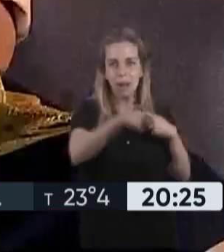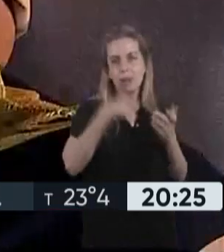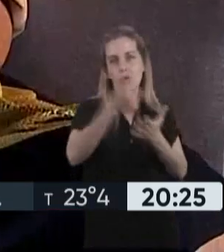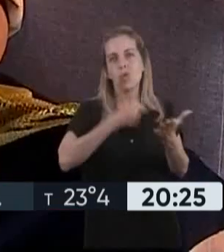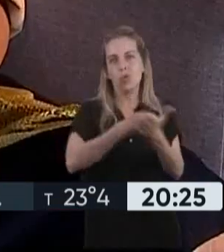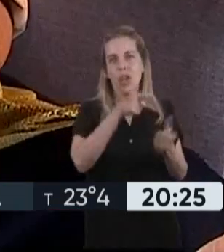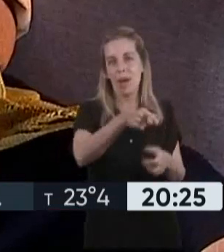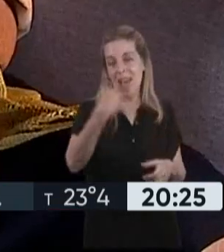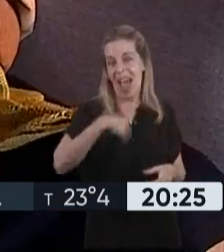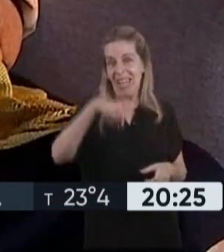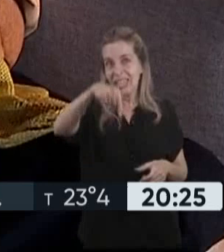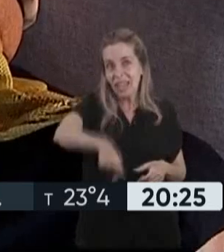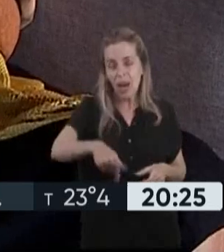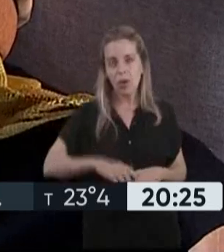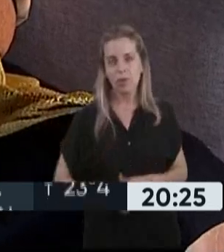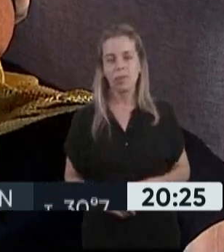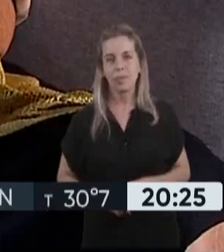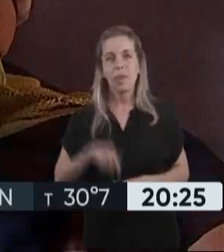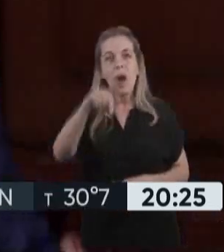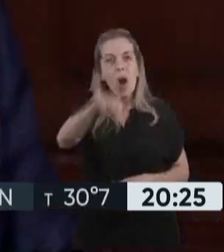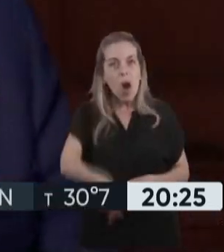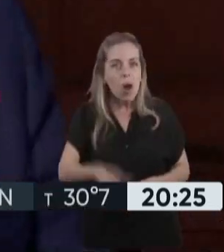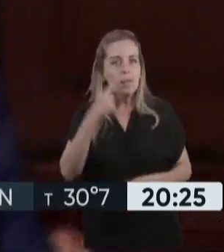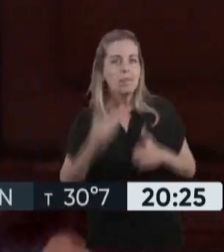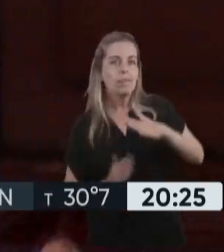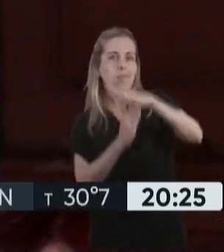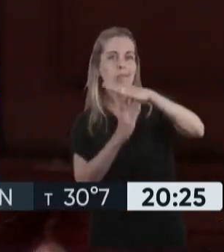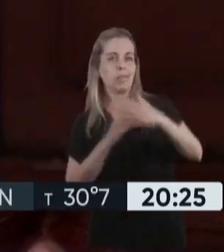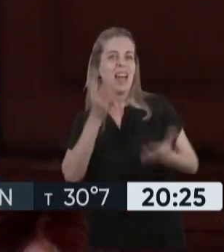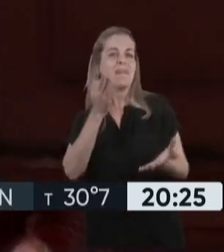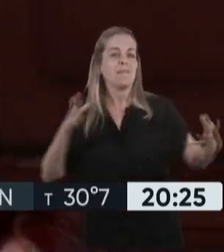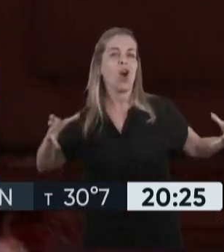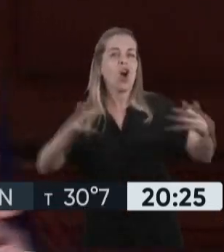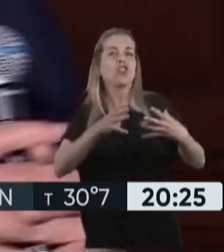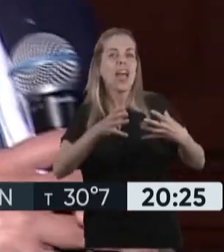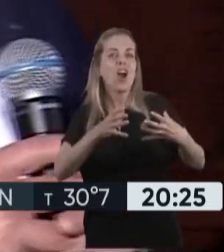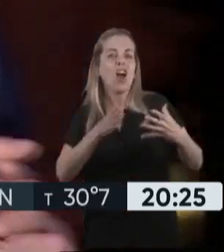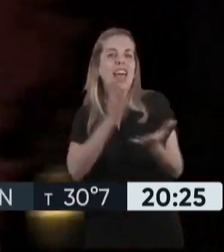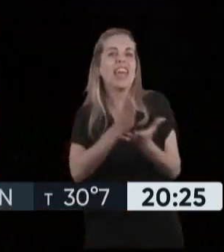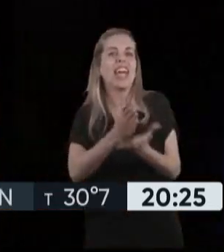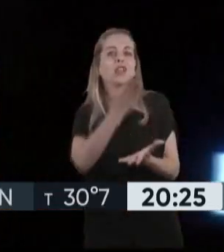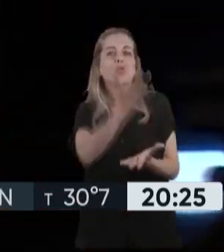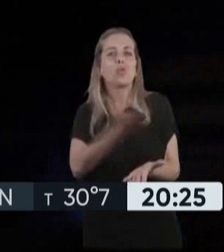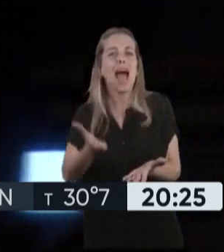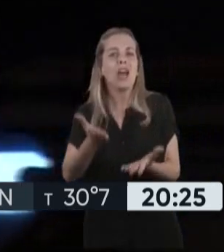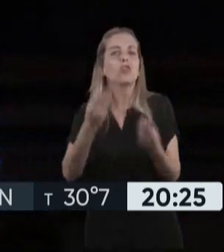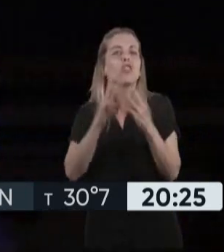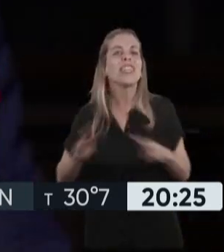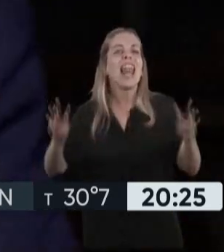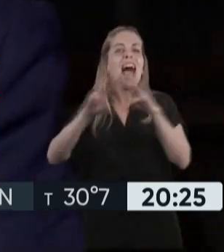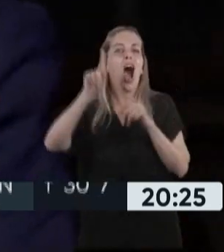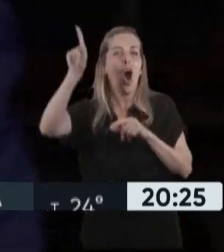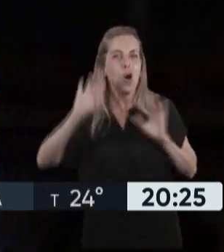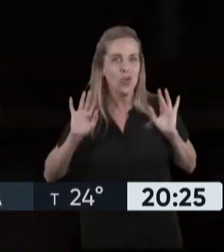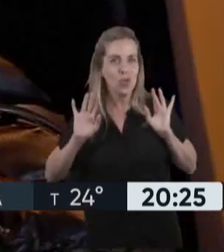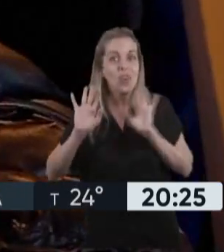La Argentina hoy preside el Consejo de Derechos Humanos en las Naciones Unidas y eso